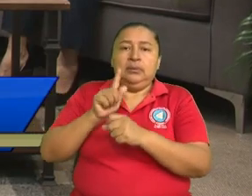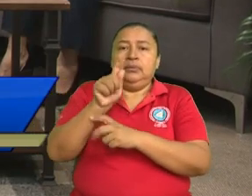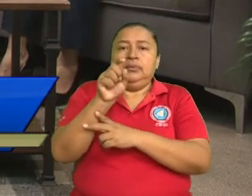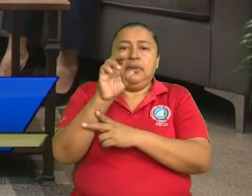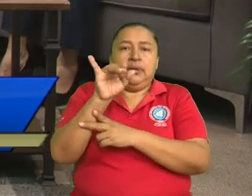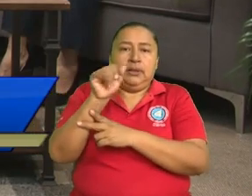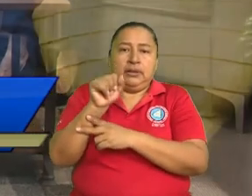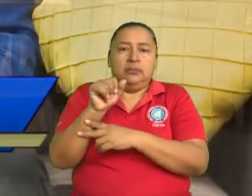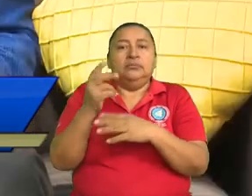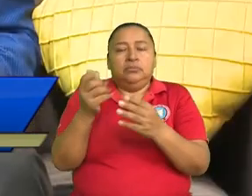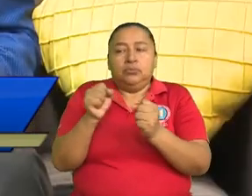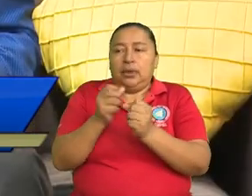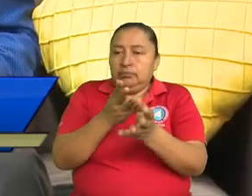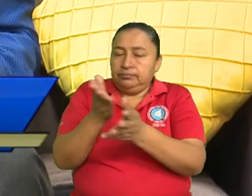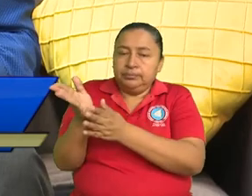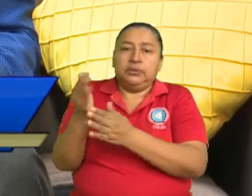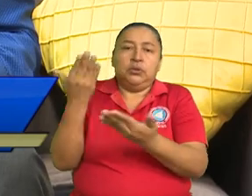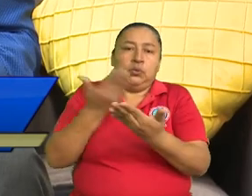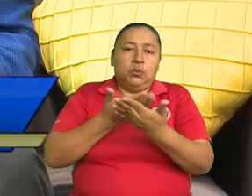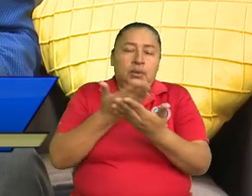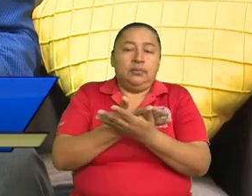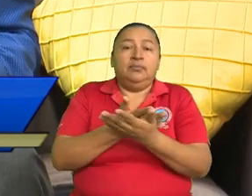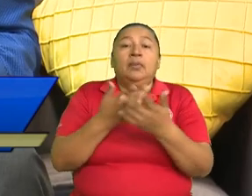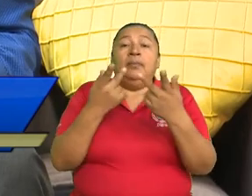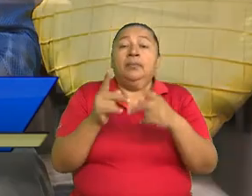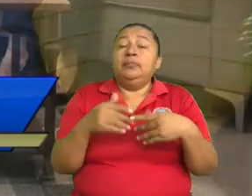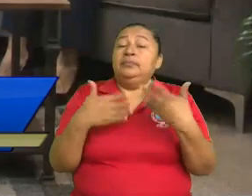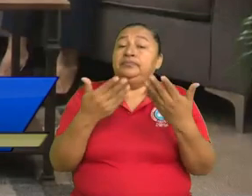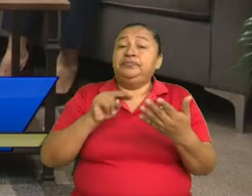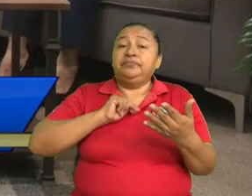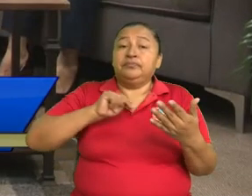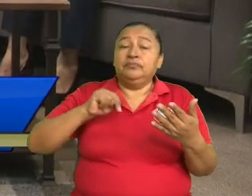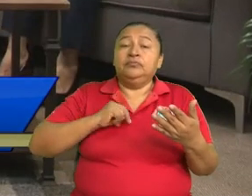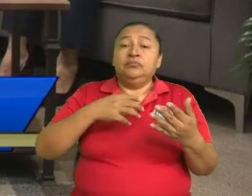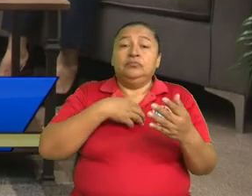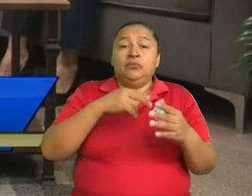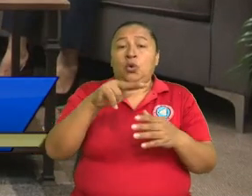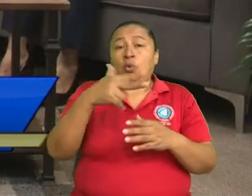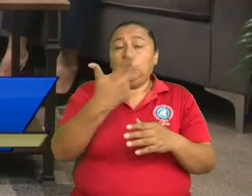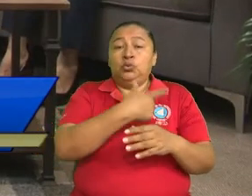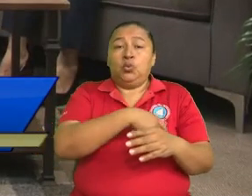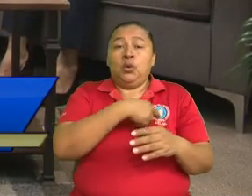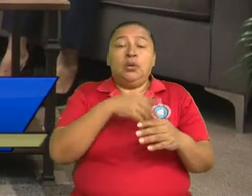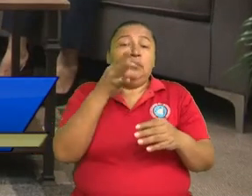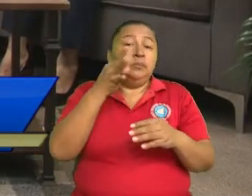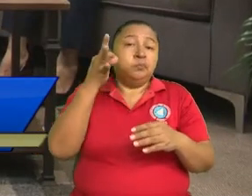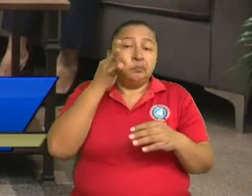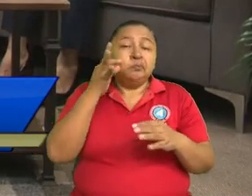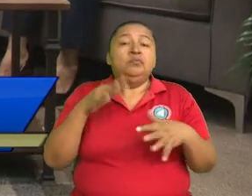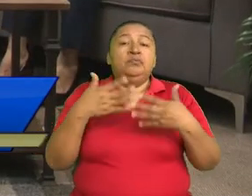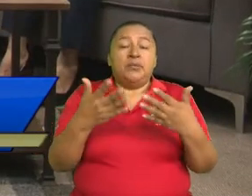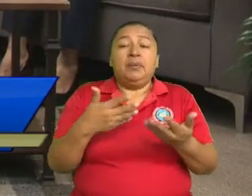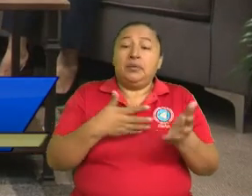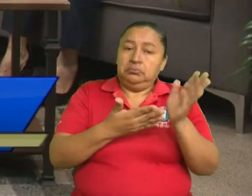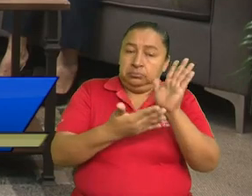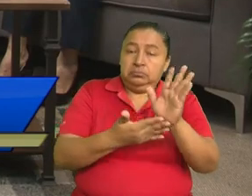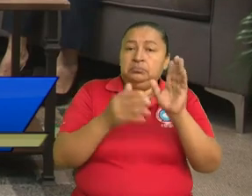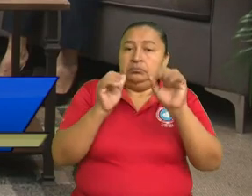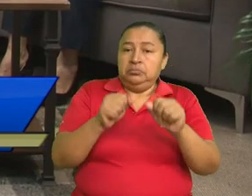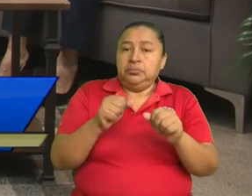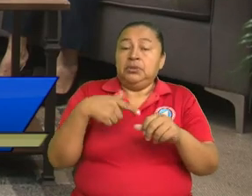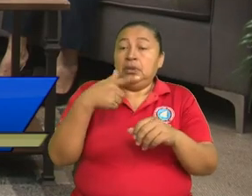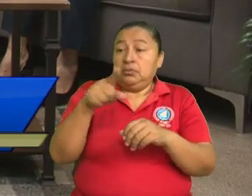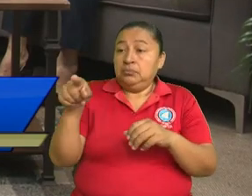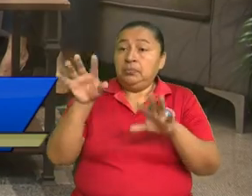Entonces son salidas también para los muchachos. Y además nosotros también con nuestras 8 escuelas normales también ofertamos la posibilidad de